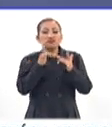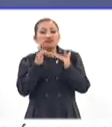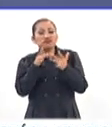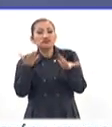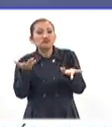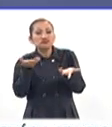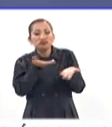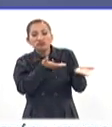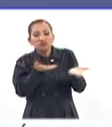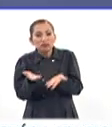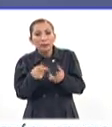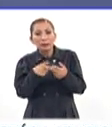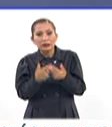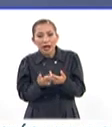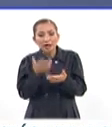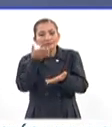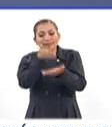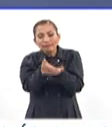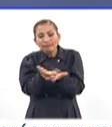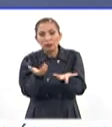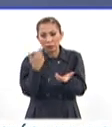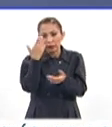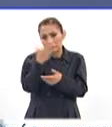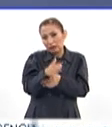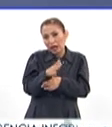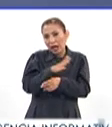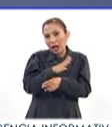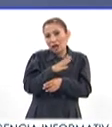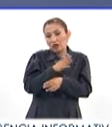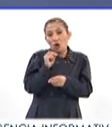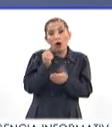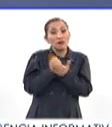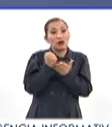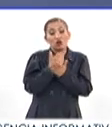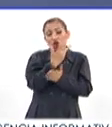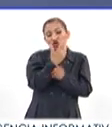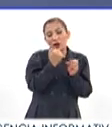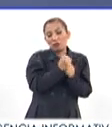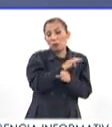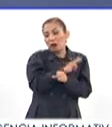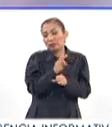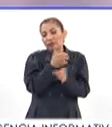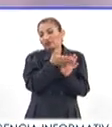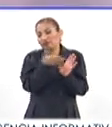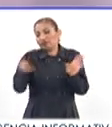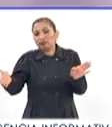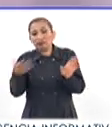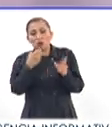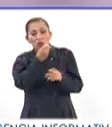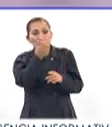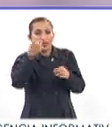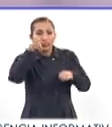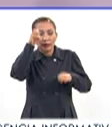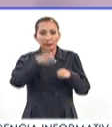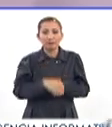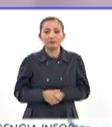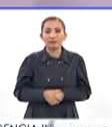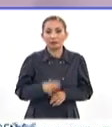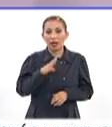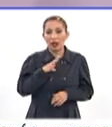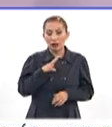precisamente para empezarse a involucrar? Porque digo, también no tienes que empezar a los 8 años, puede ser alguien, por supuesto, de cualquier edad, ¿no? De